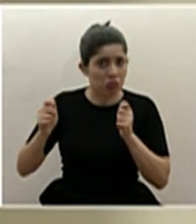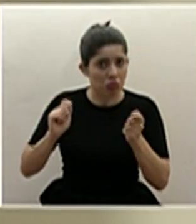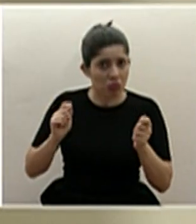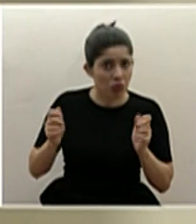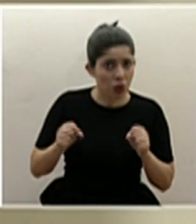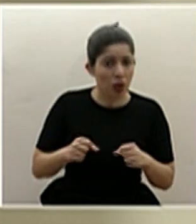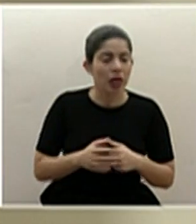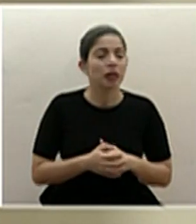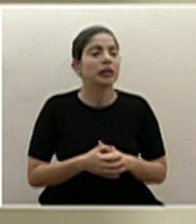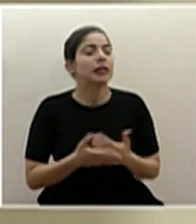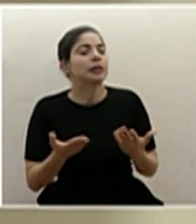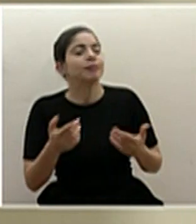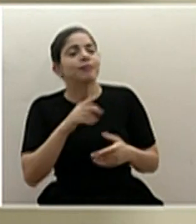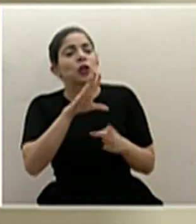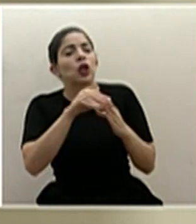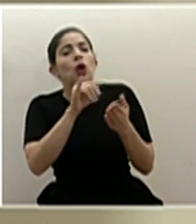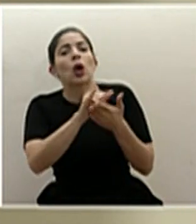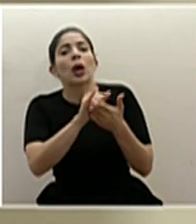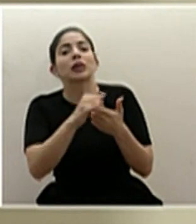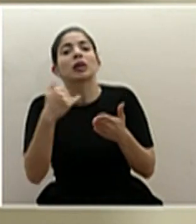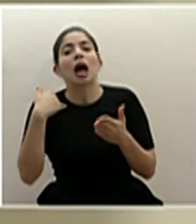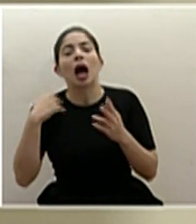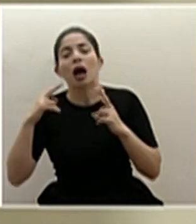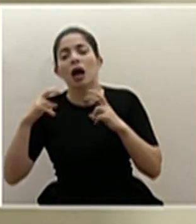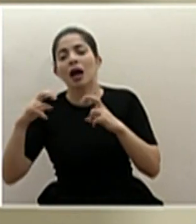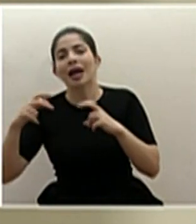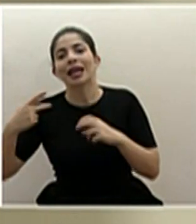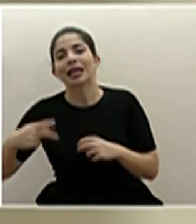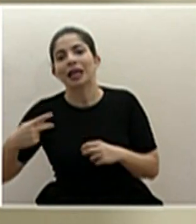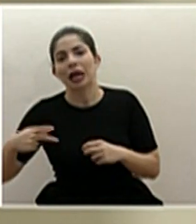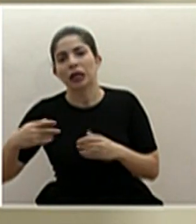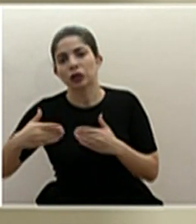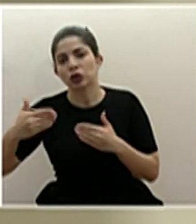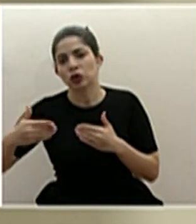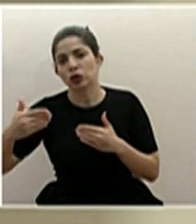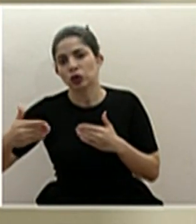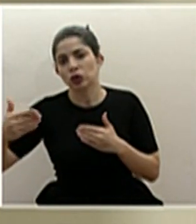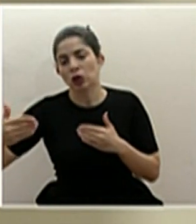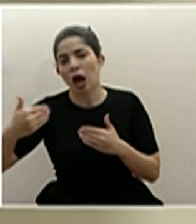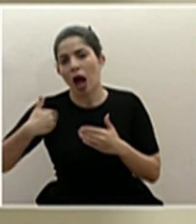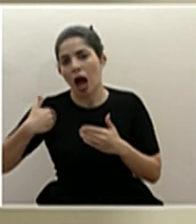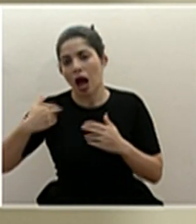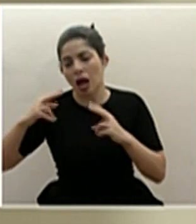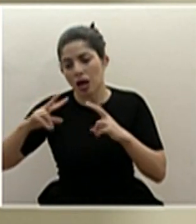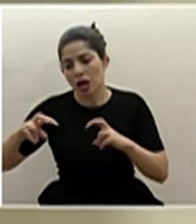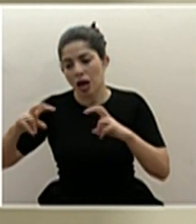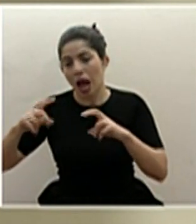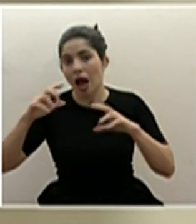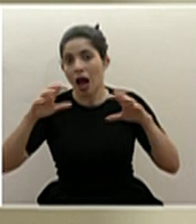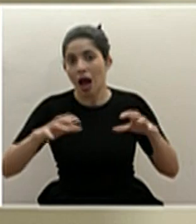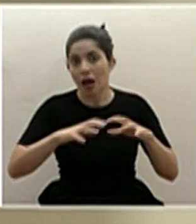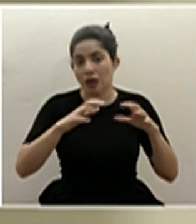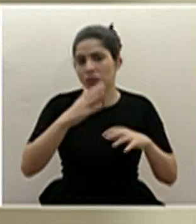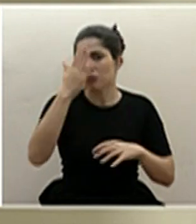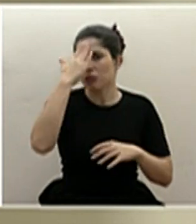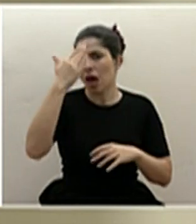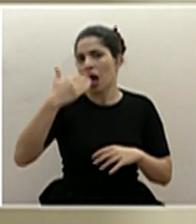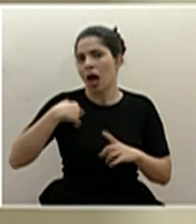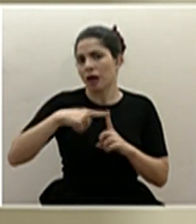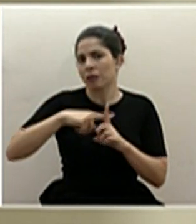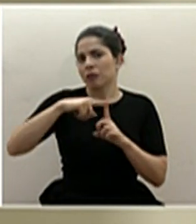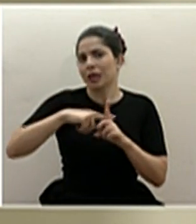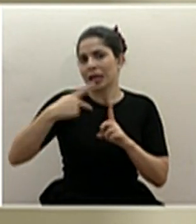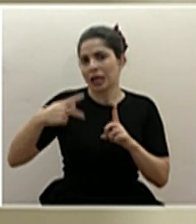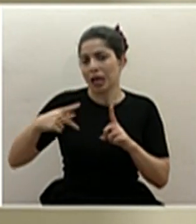hemos sometido a diferentes matrices de riesgo, hemos asumido los diferentes riesgos que se dan al tomar las actividades. Y esto pues